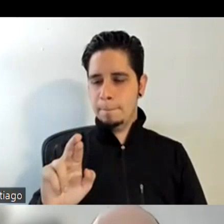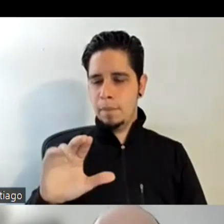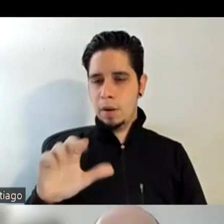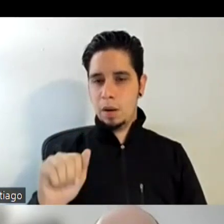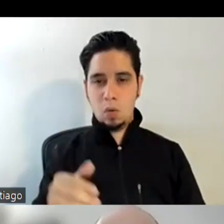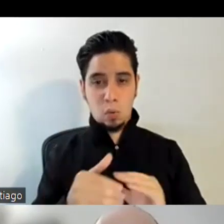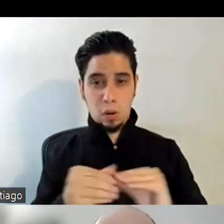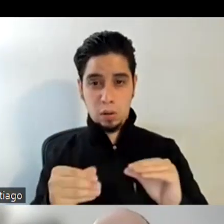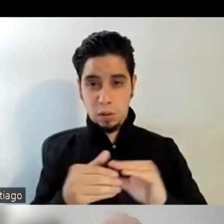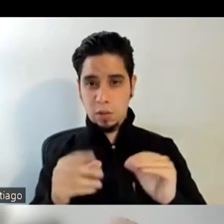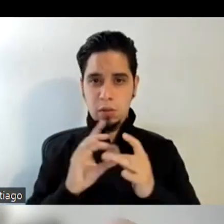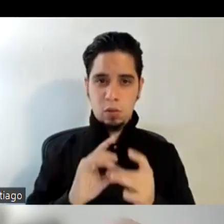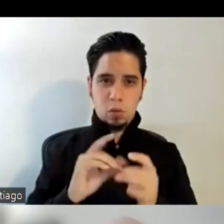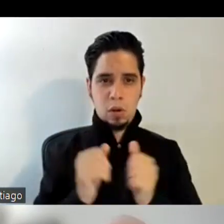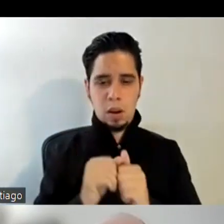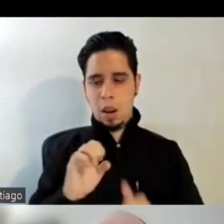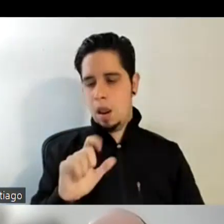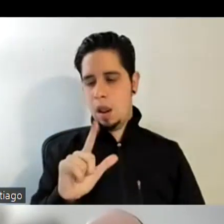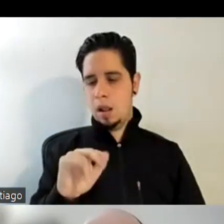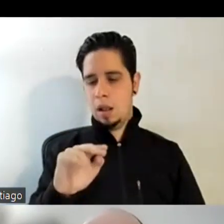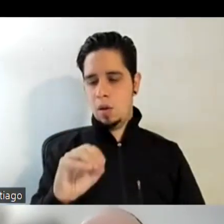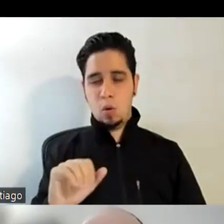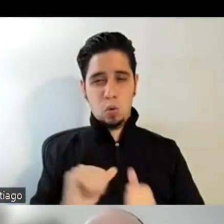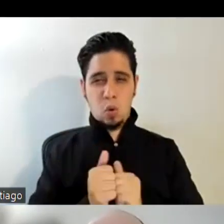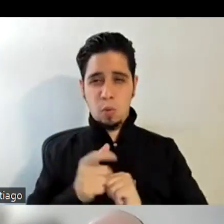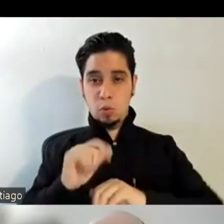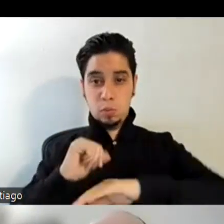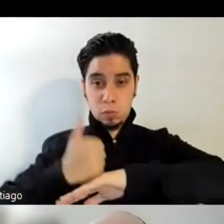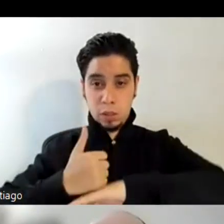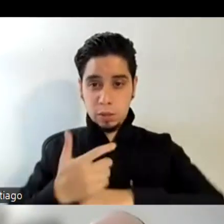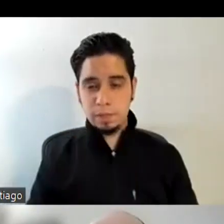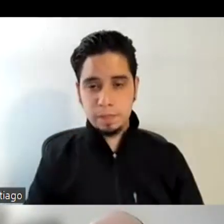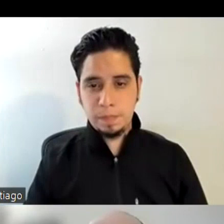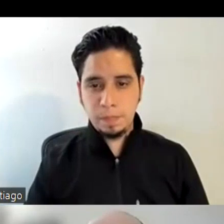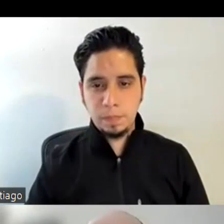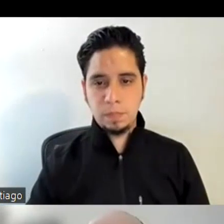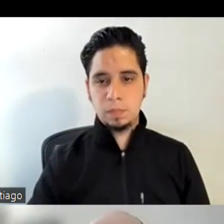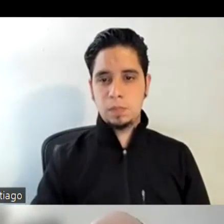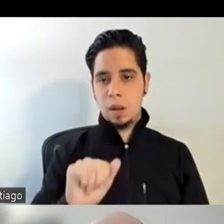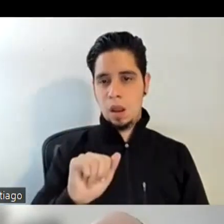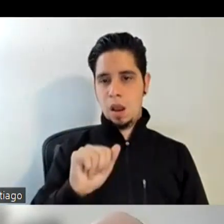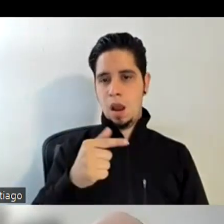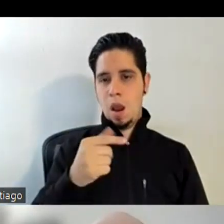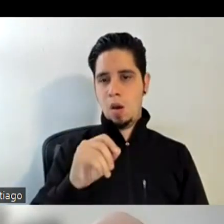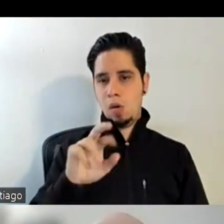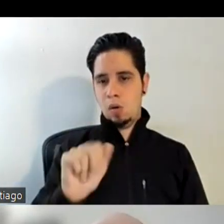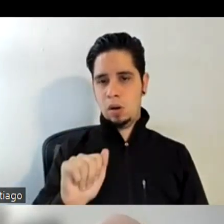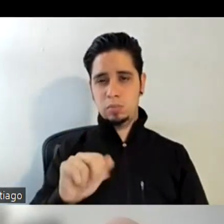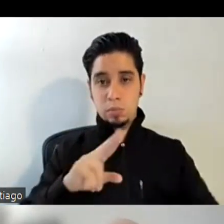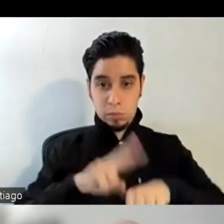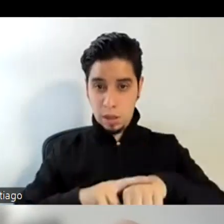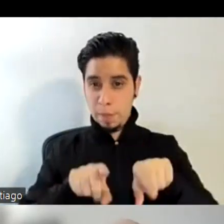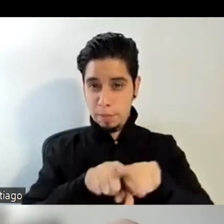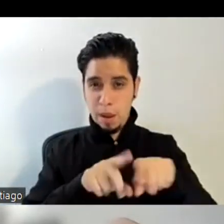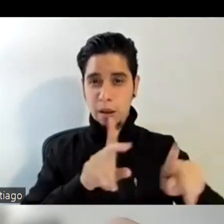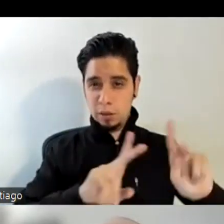lo armaste. Pues mira, generalmente Ágora siempre éramos más o menos la misma gente. Por